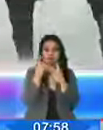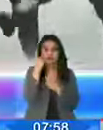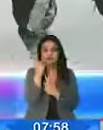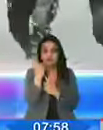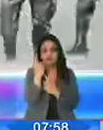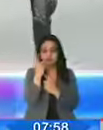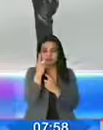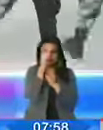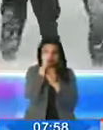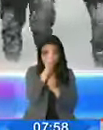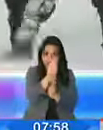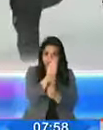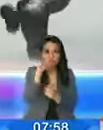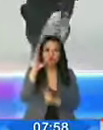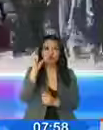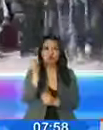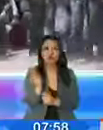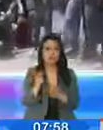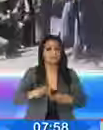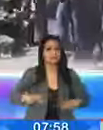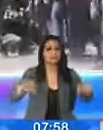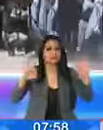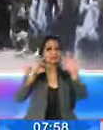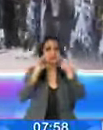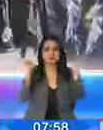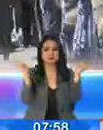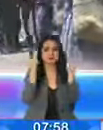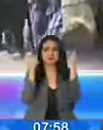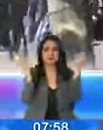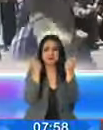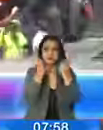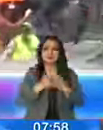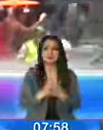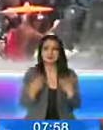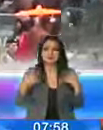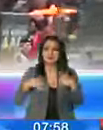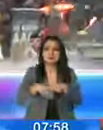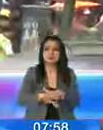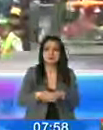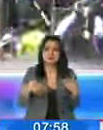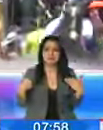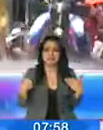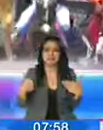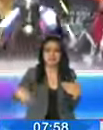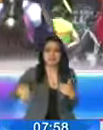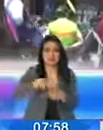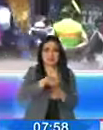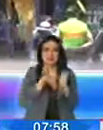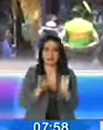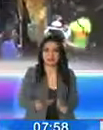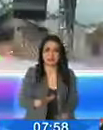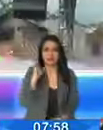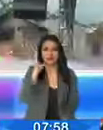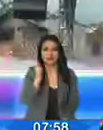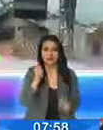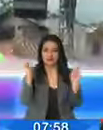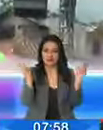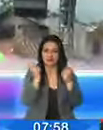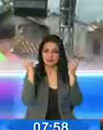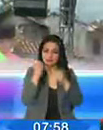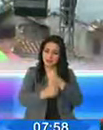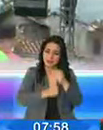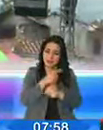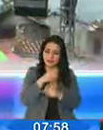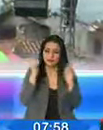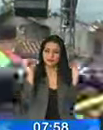la Atenas del Ecuador en tan importante aniversario. Uniéndonos a la alegría que tienen los ciudadanos cuencanos de festejar un aniversario de